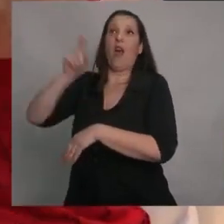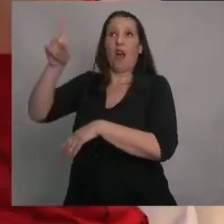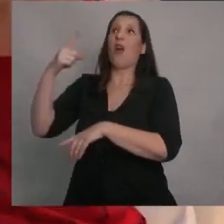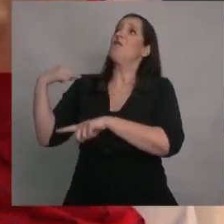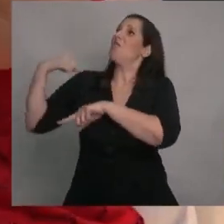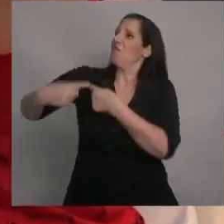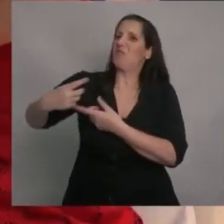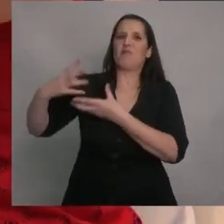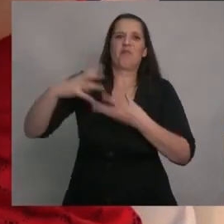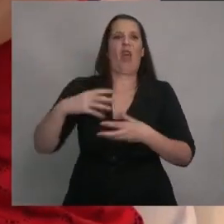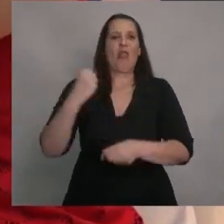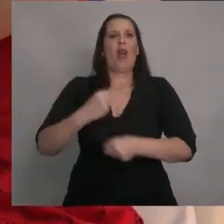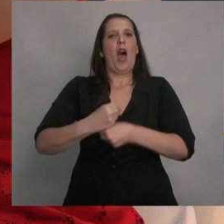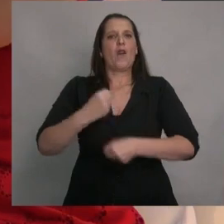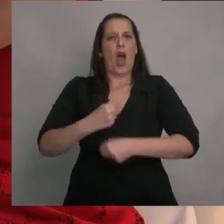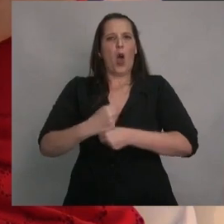su labor en